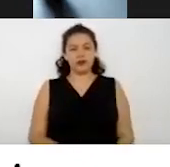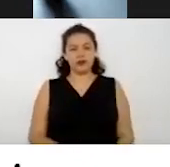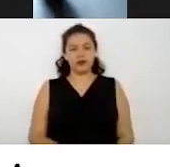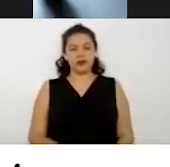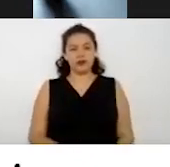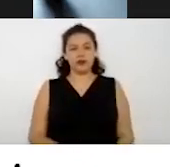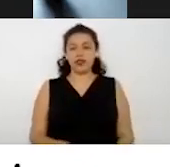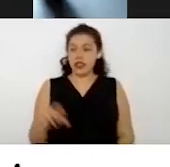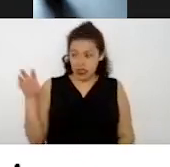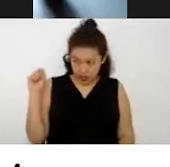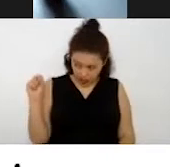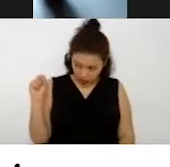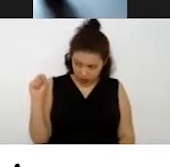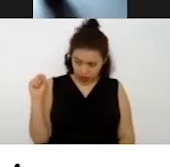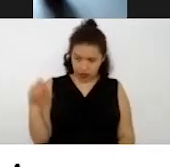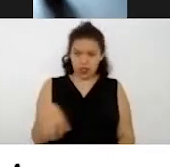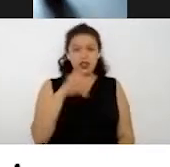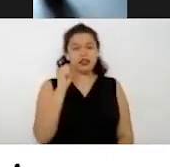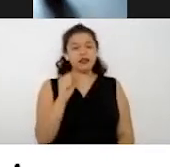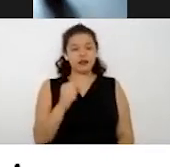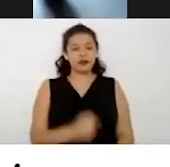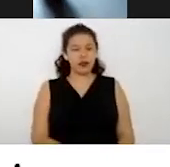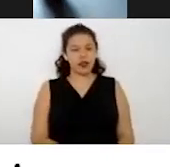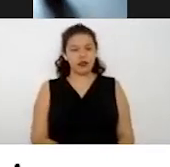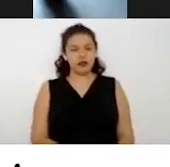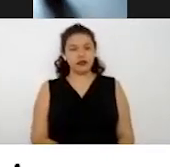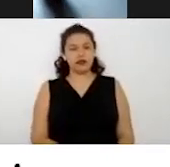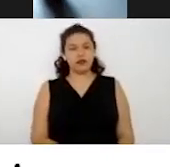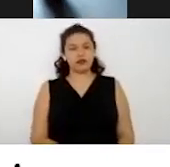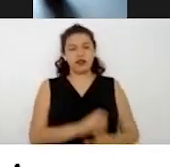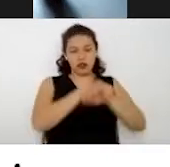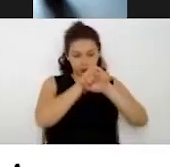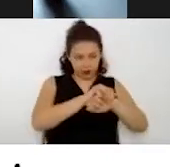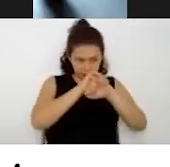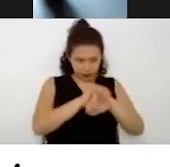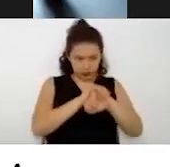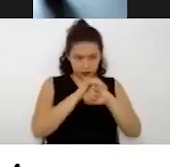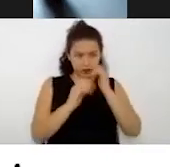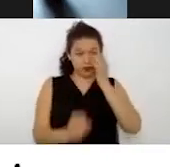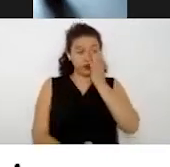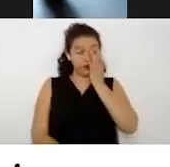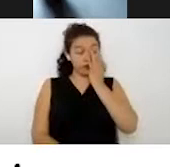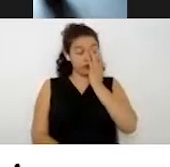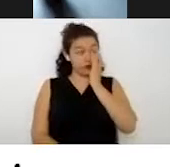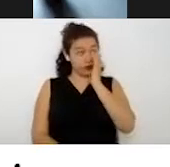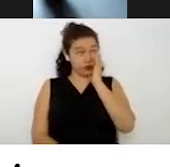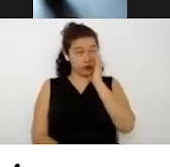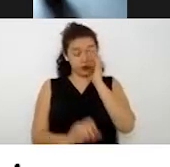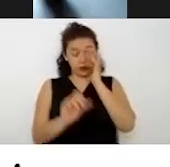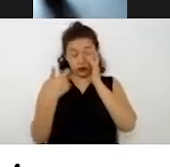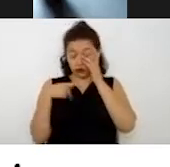60. 30 compresiones. 60 compresiones. ¿Alguien